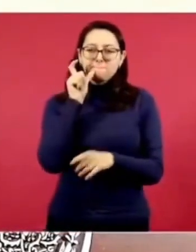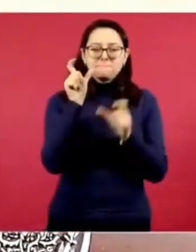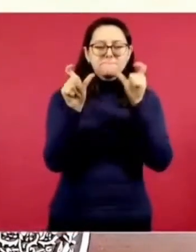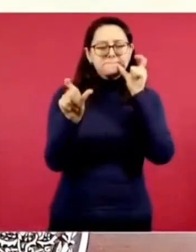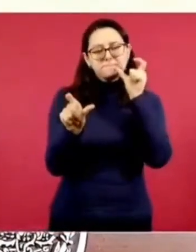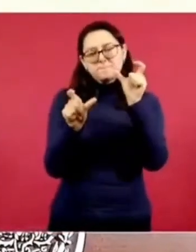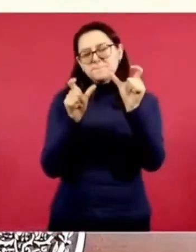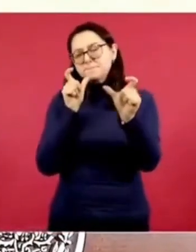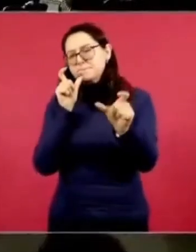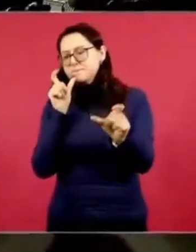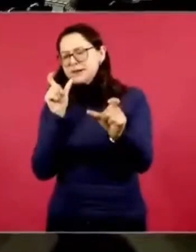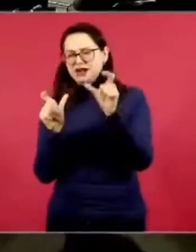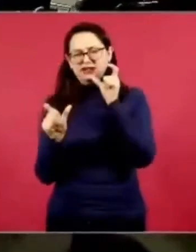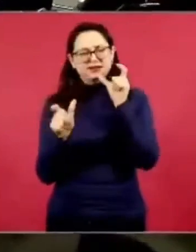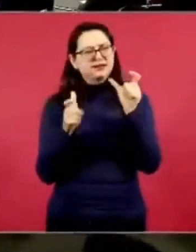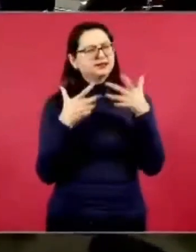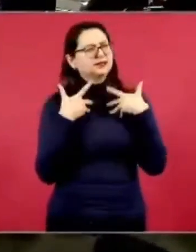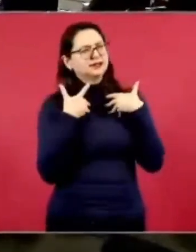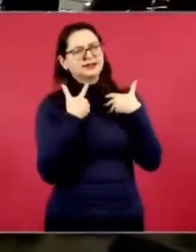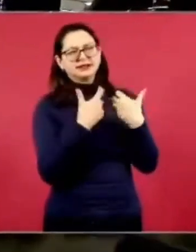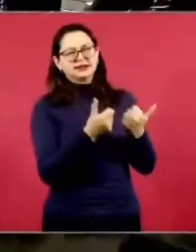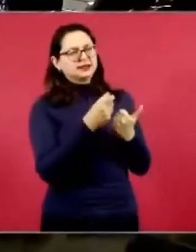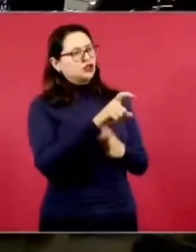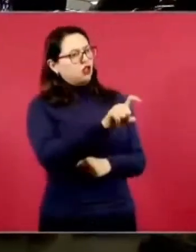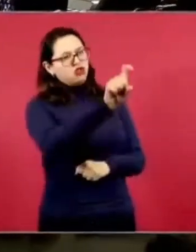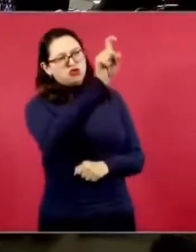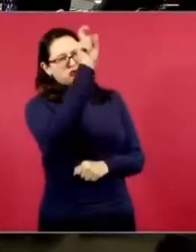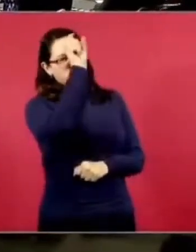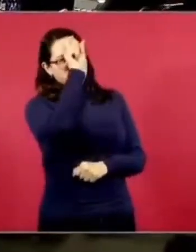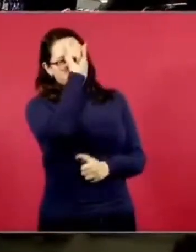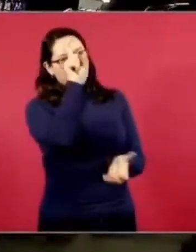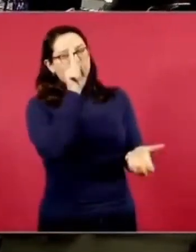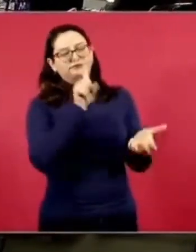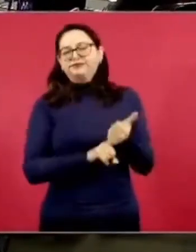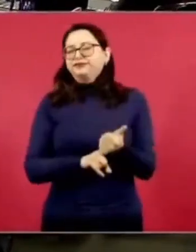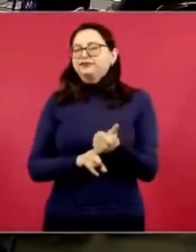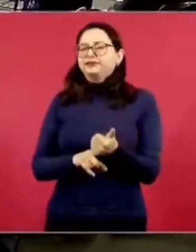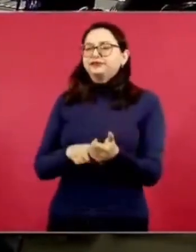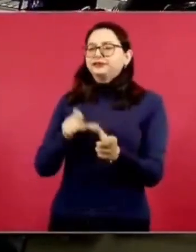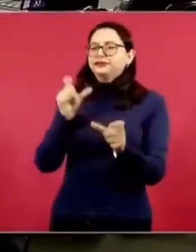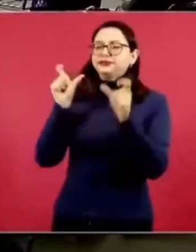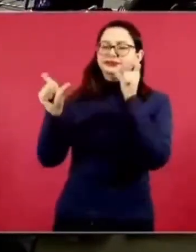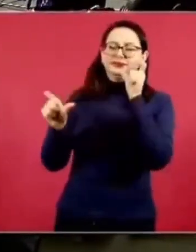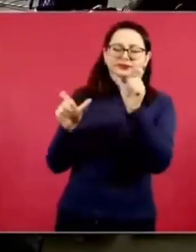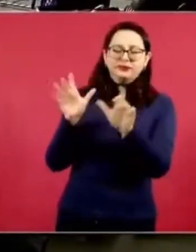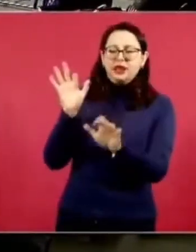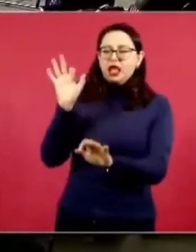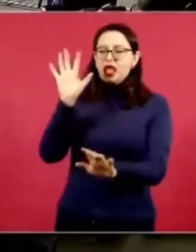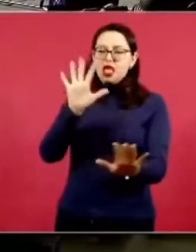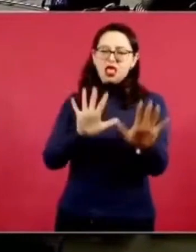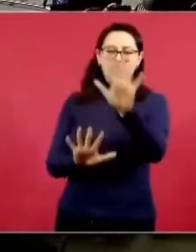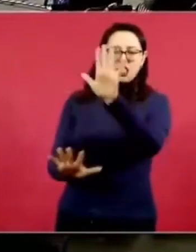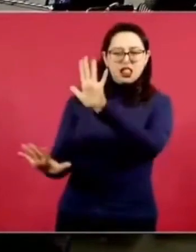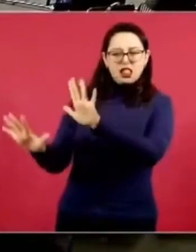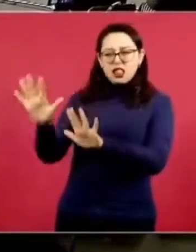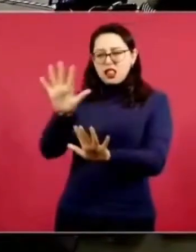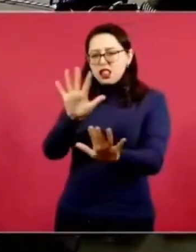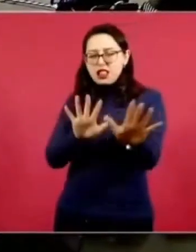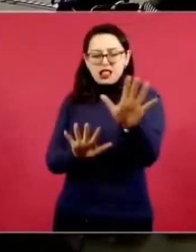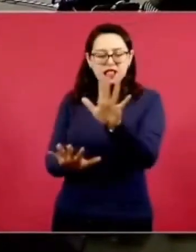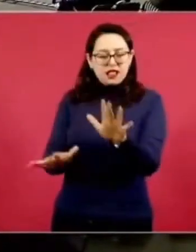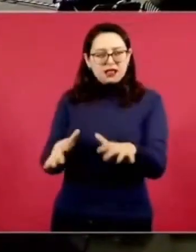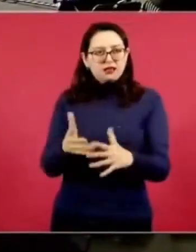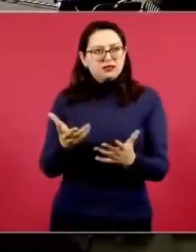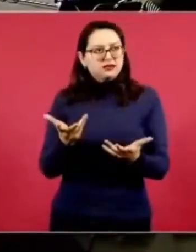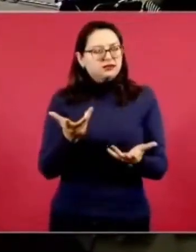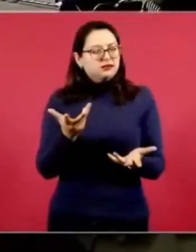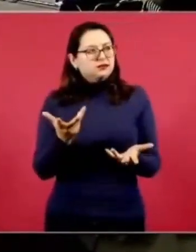y